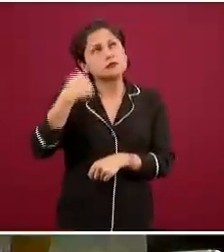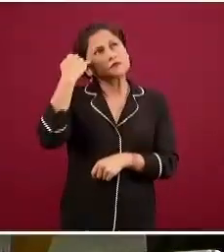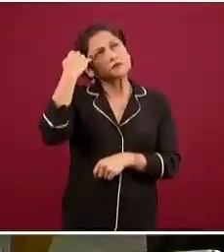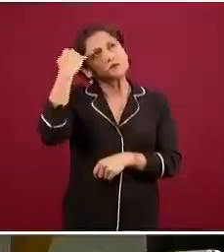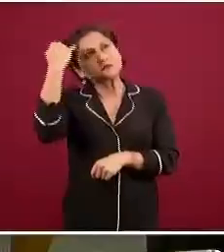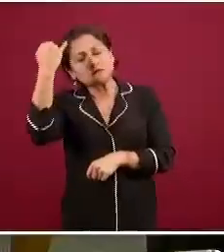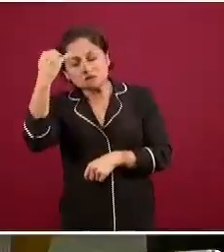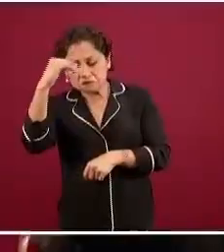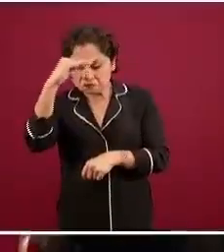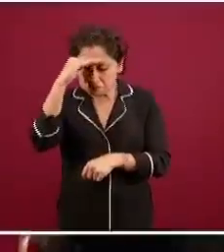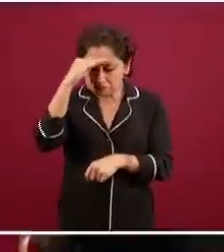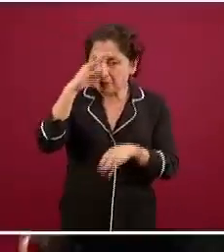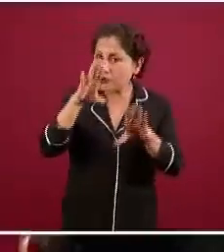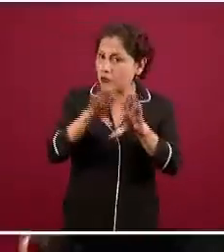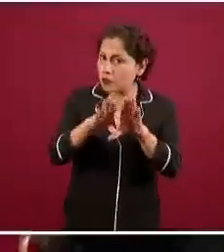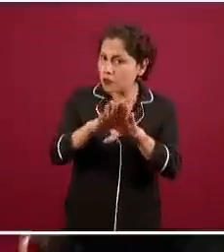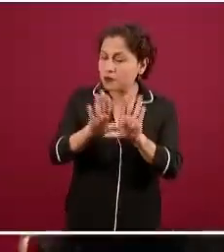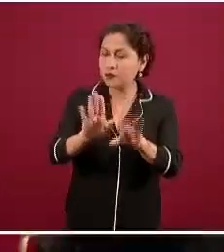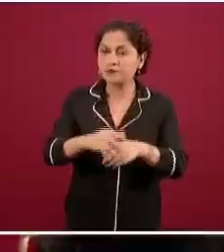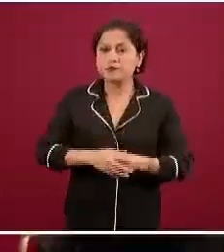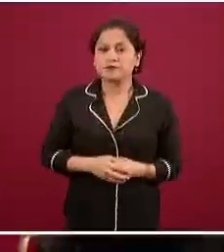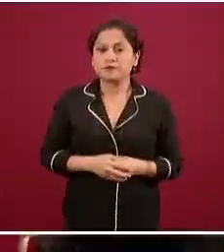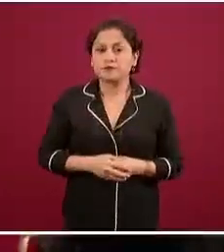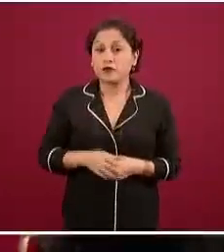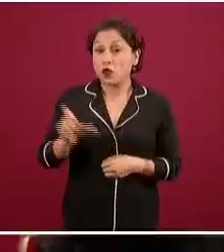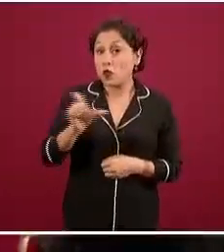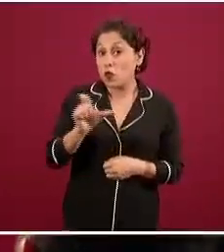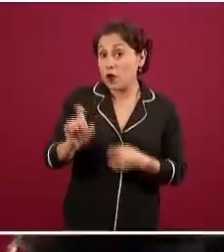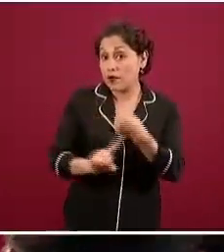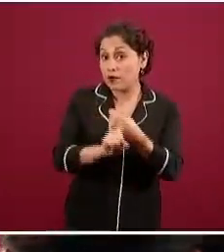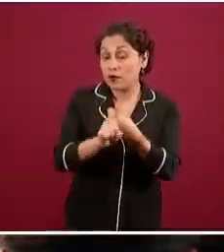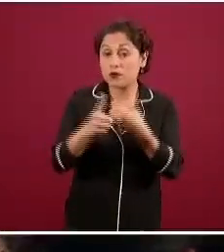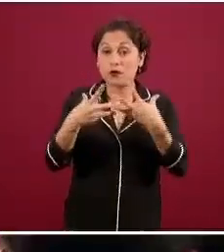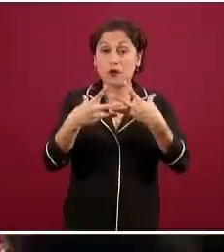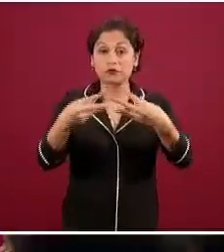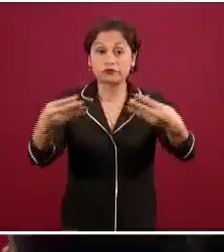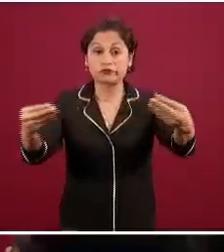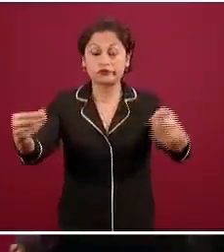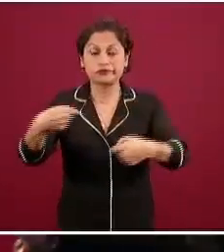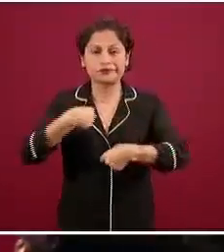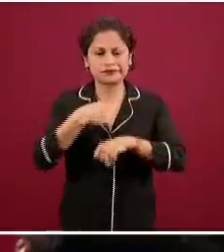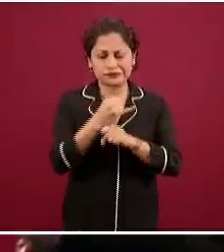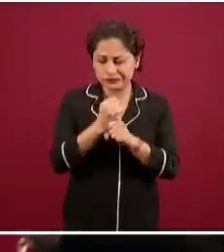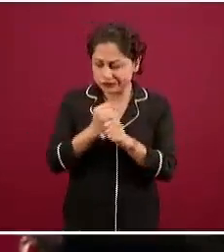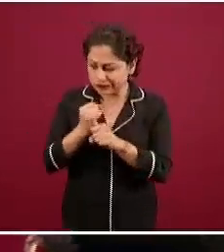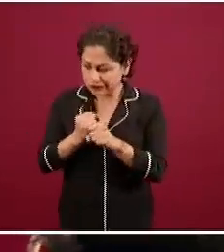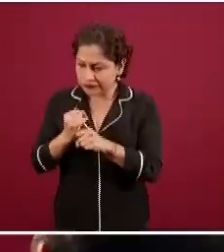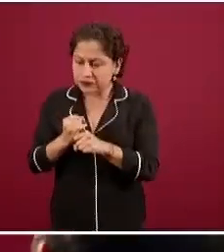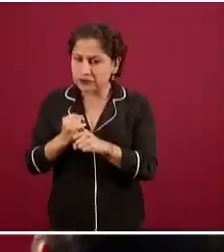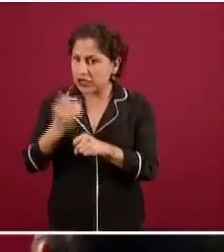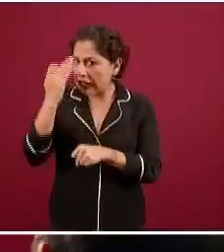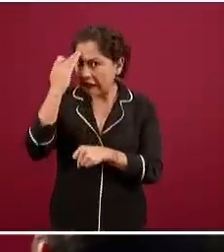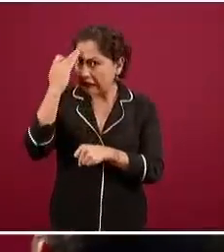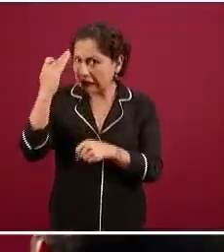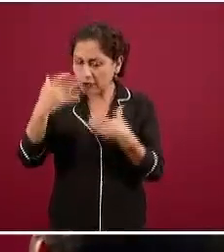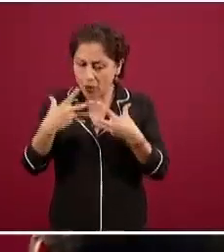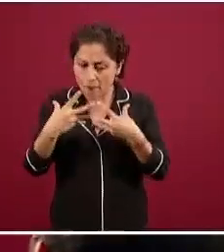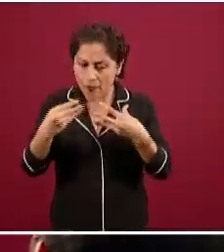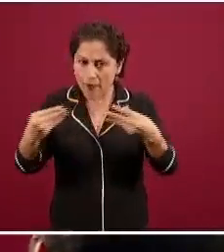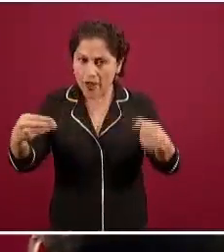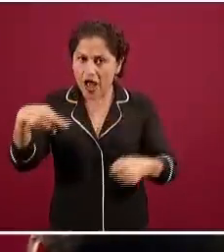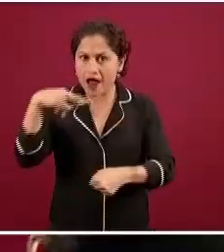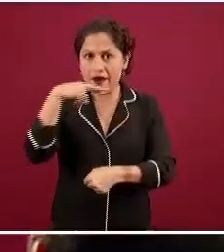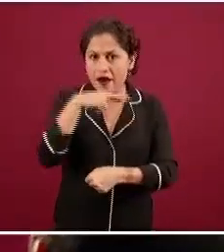lo que uno quiere saber es qué tan rápido se propaga la enfermedad, qué tan extensamente se propaga